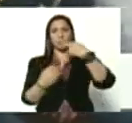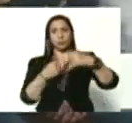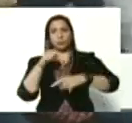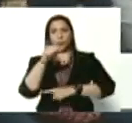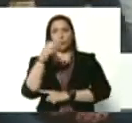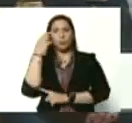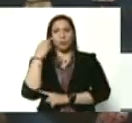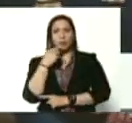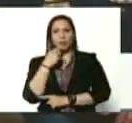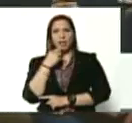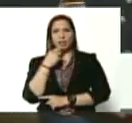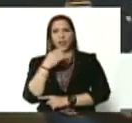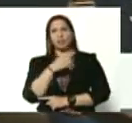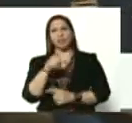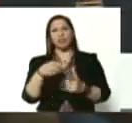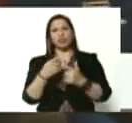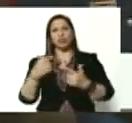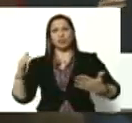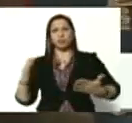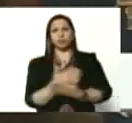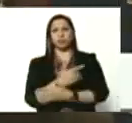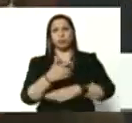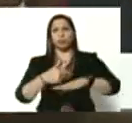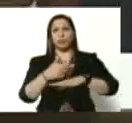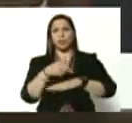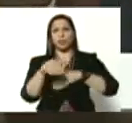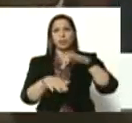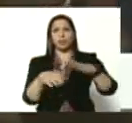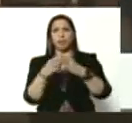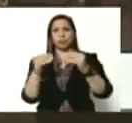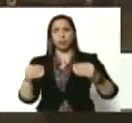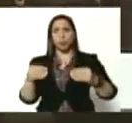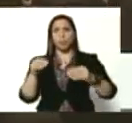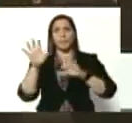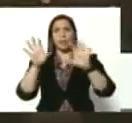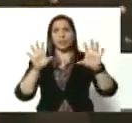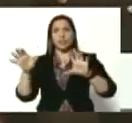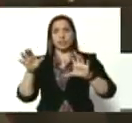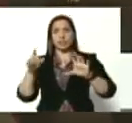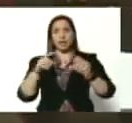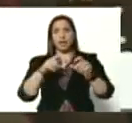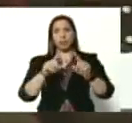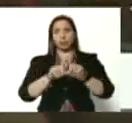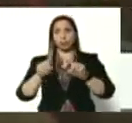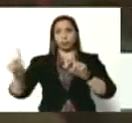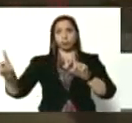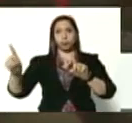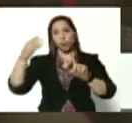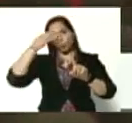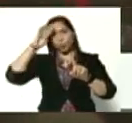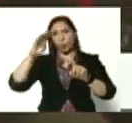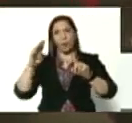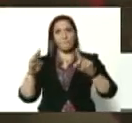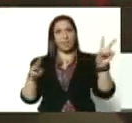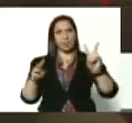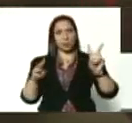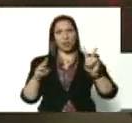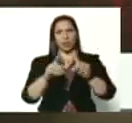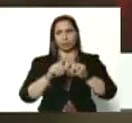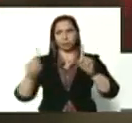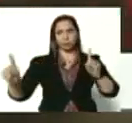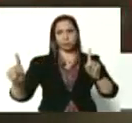y desmontar los gobiernos de avanzada en todo el continente para aislar a cuba y a venezuela no todo es bloqueo